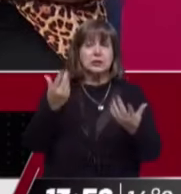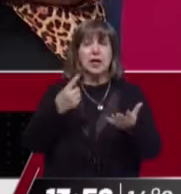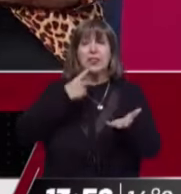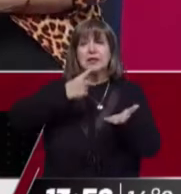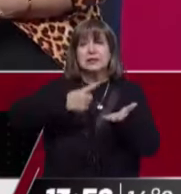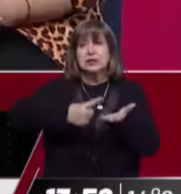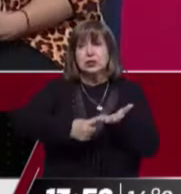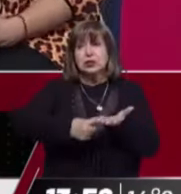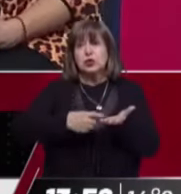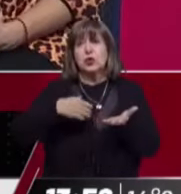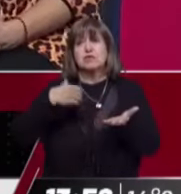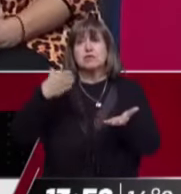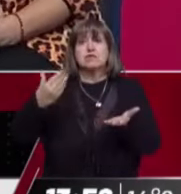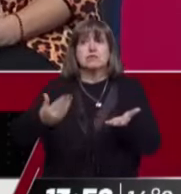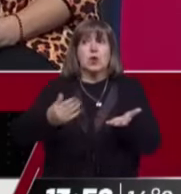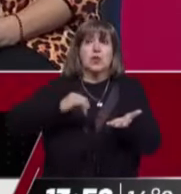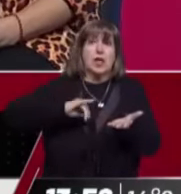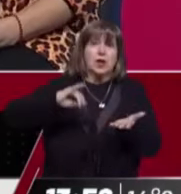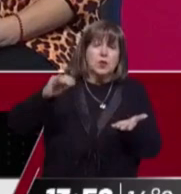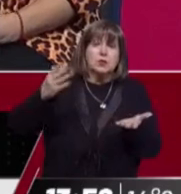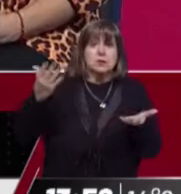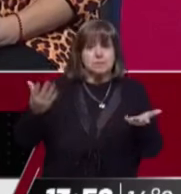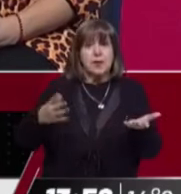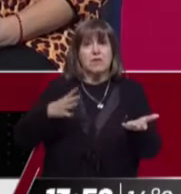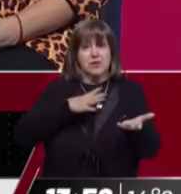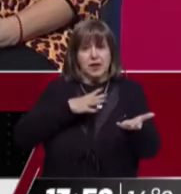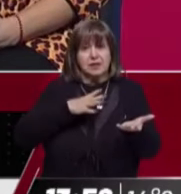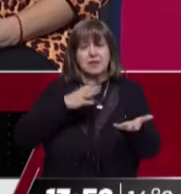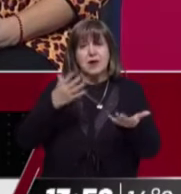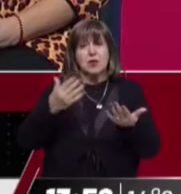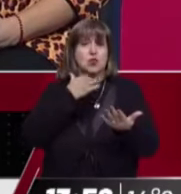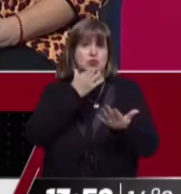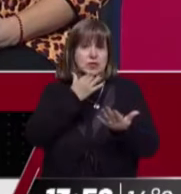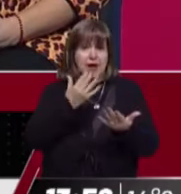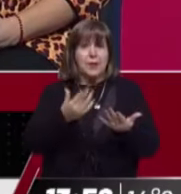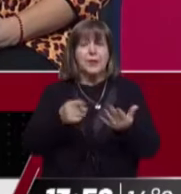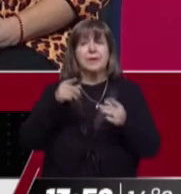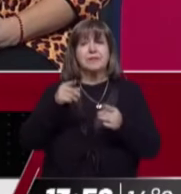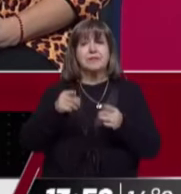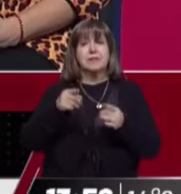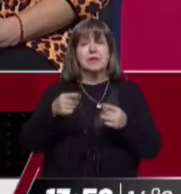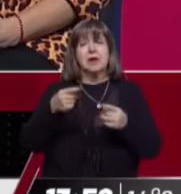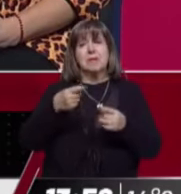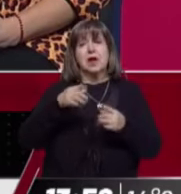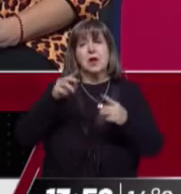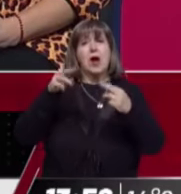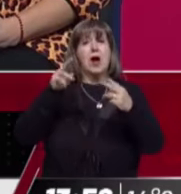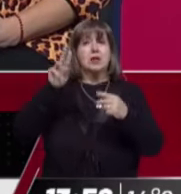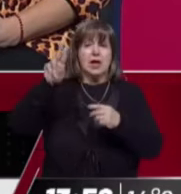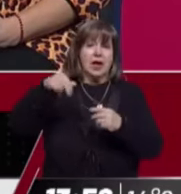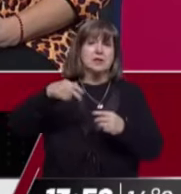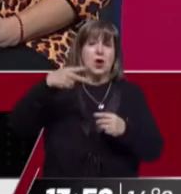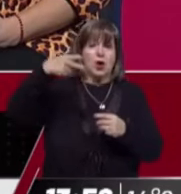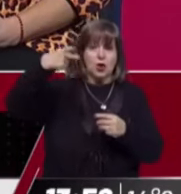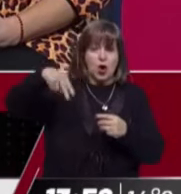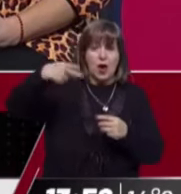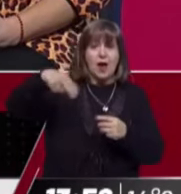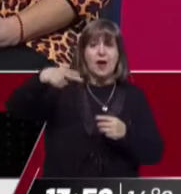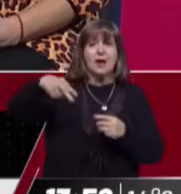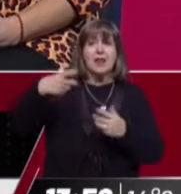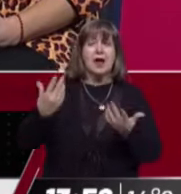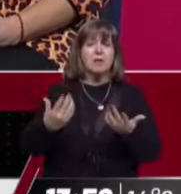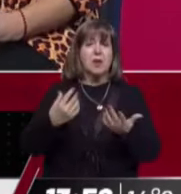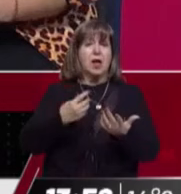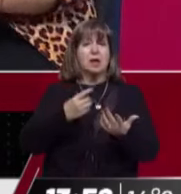decisión, cuáles son las actuaciones que se toman con respecto a este hecho, pero coincido totalmente, Noelia, con vos, con esto de que se empañe